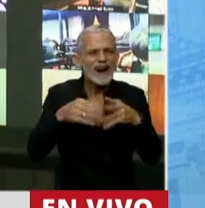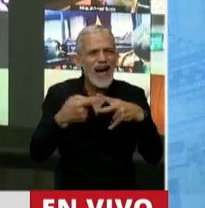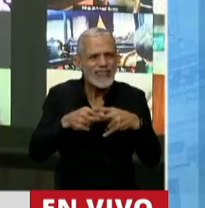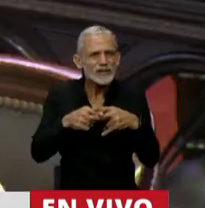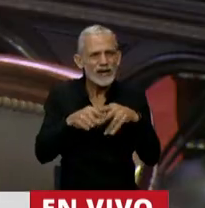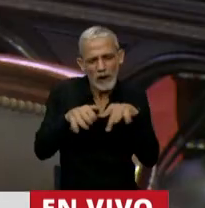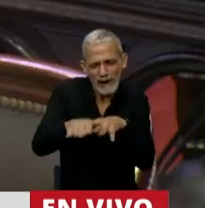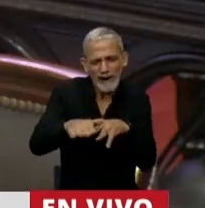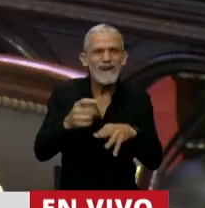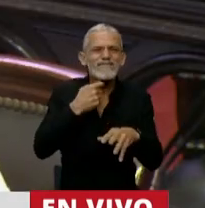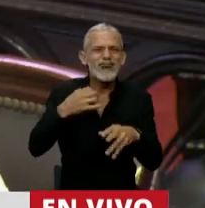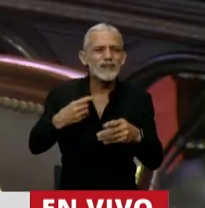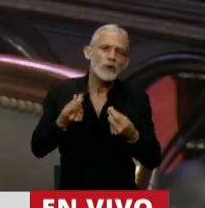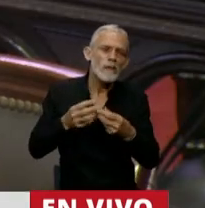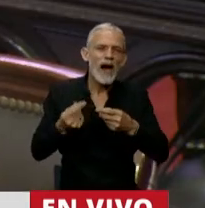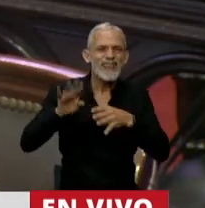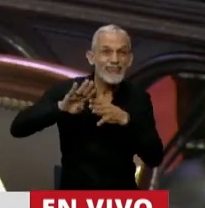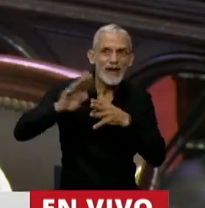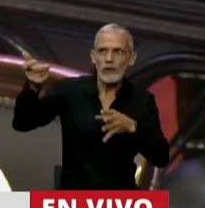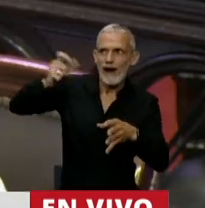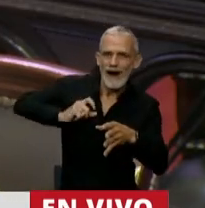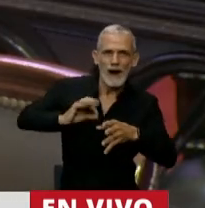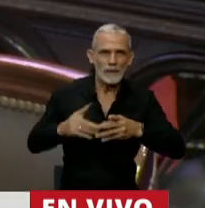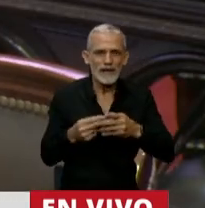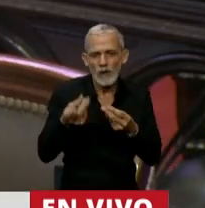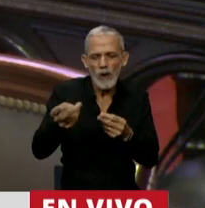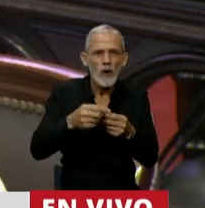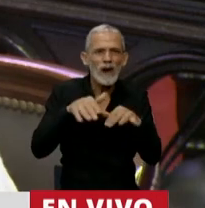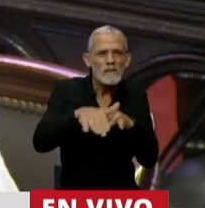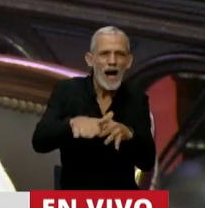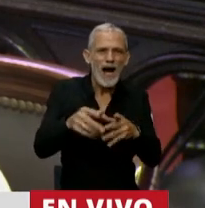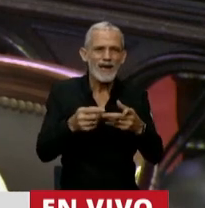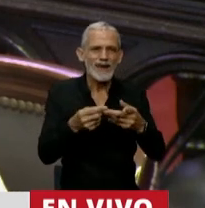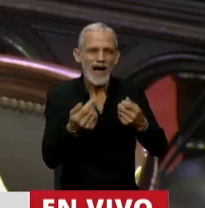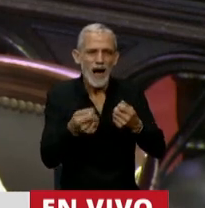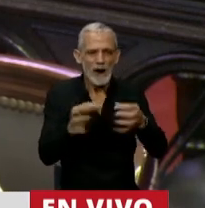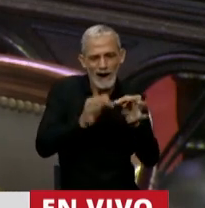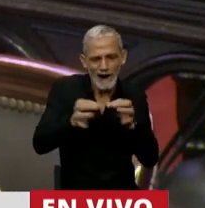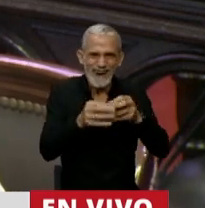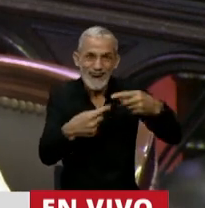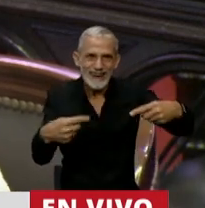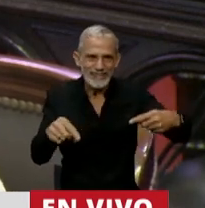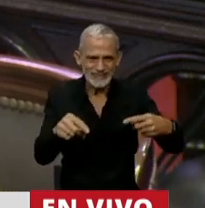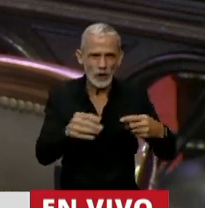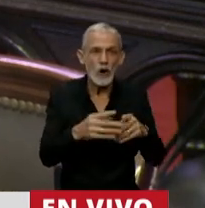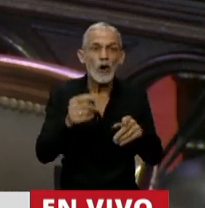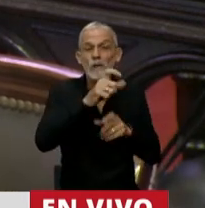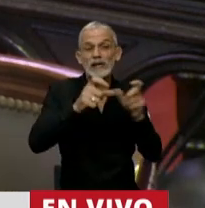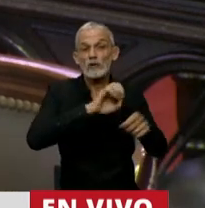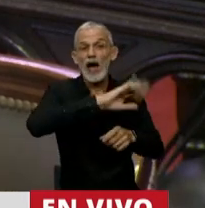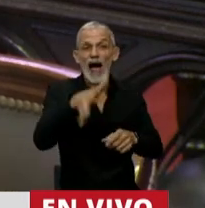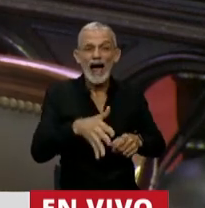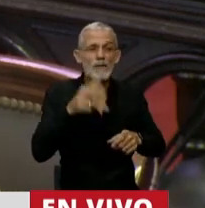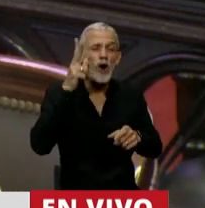quiso invertir endeudándose para comprar más maquinarias. Va a afectar al chacarero que tiene